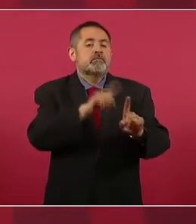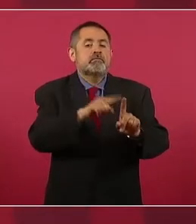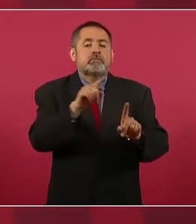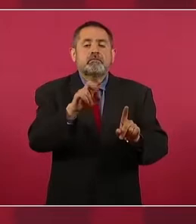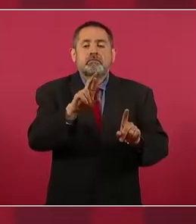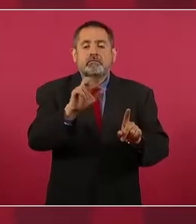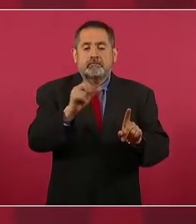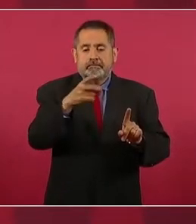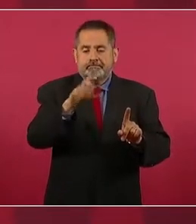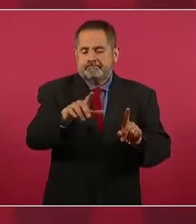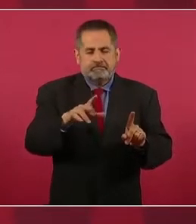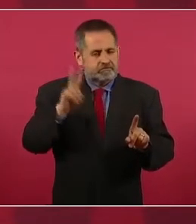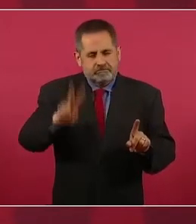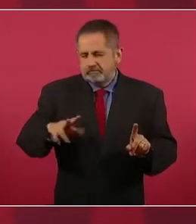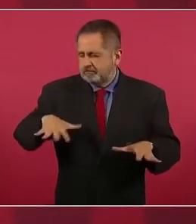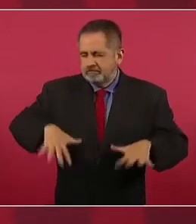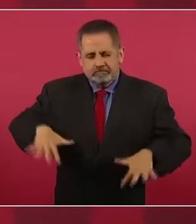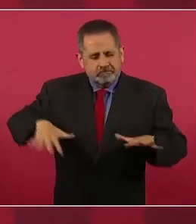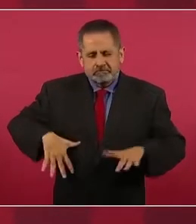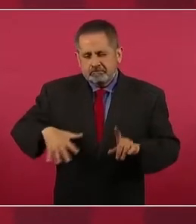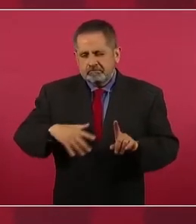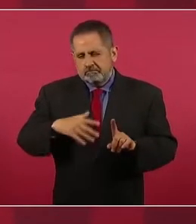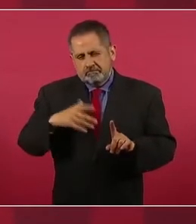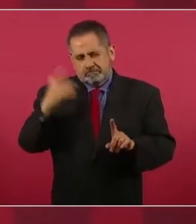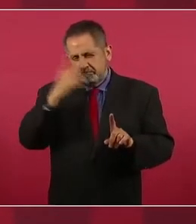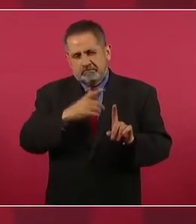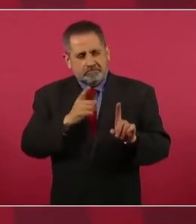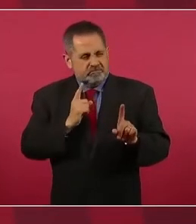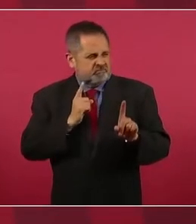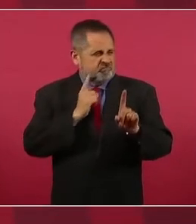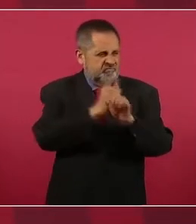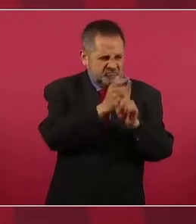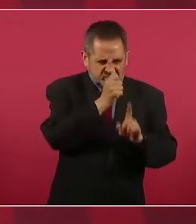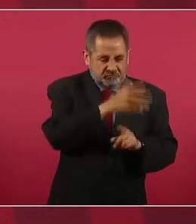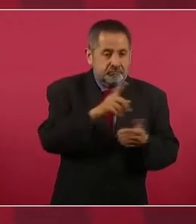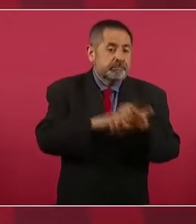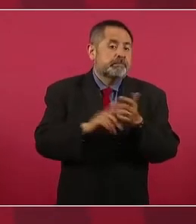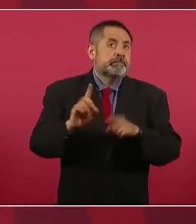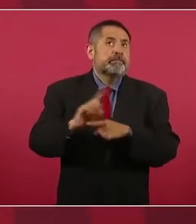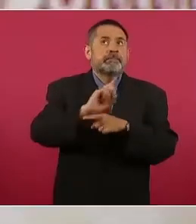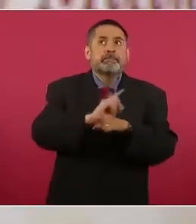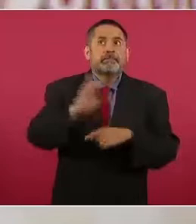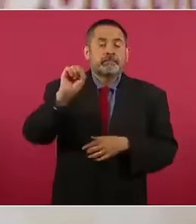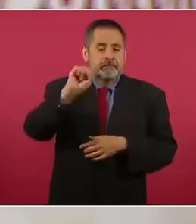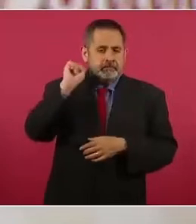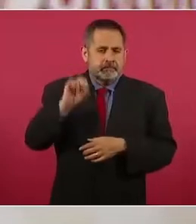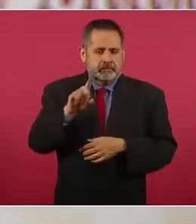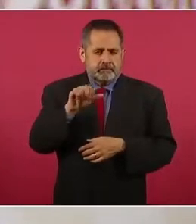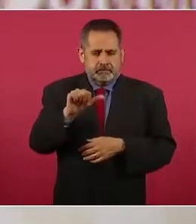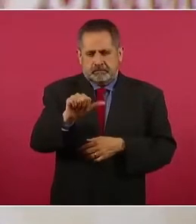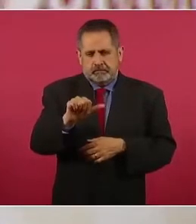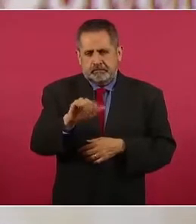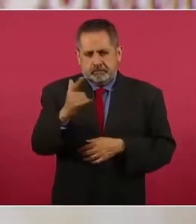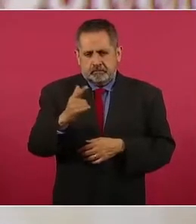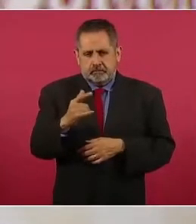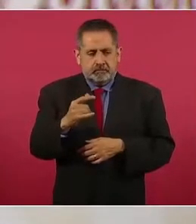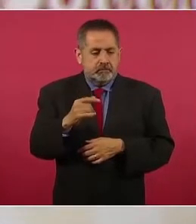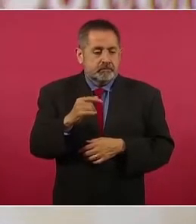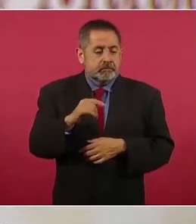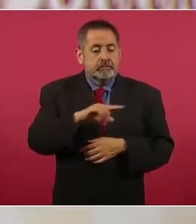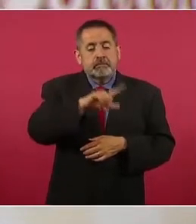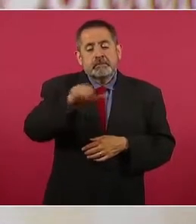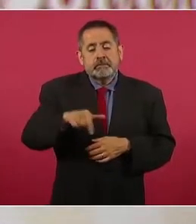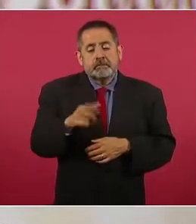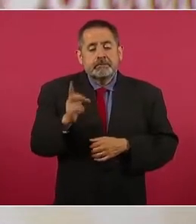manera tan atroz y tan cruel el pasado sábado 16 de julio, desafortunadamente fallece el día